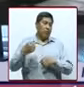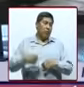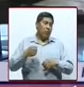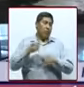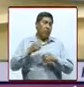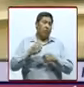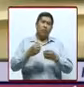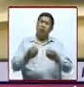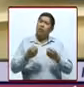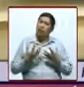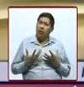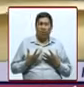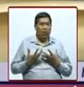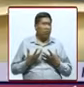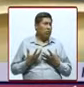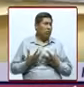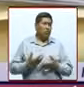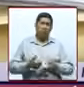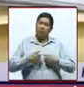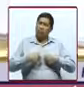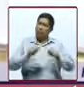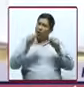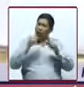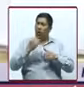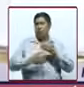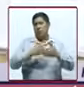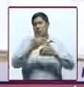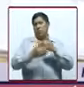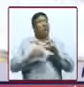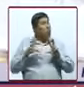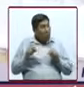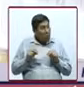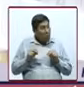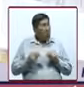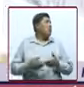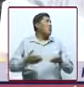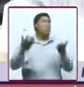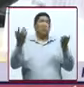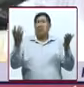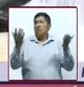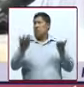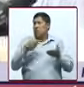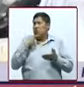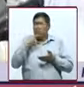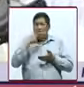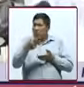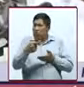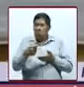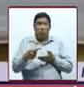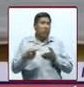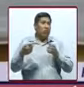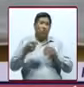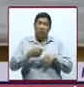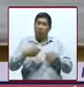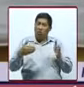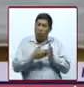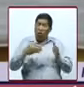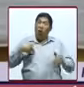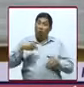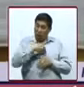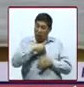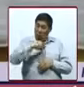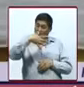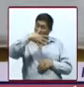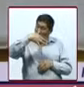de la Asamblea que nos dé garantías para continuar este proceso. Caso contrario, ya he dicho de que hemos sido burla y seguimos